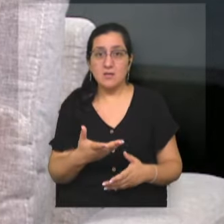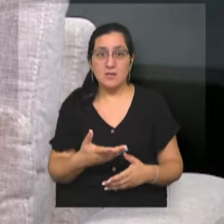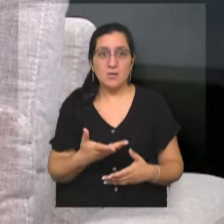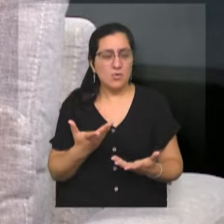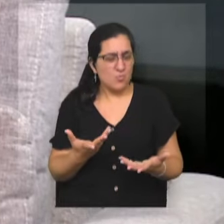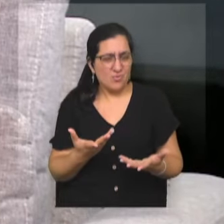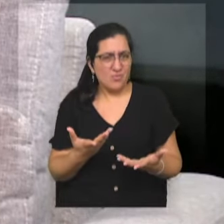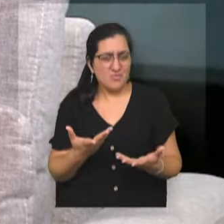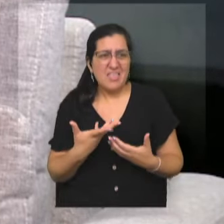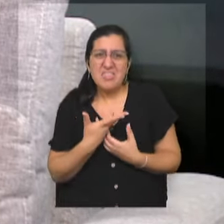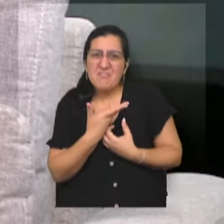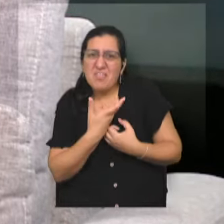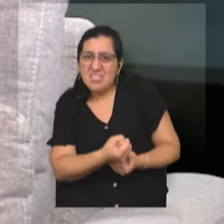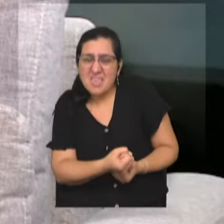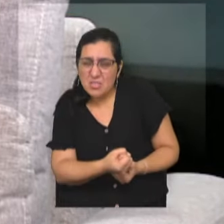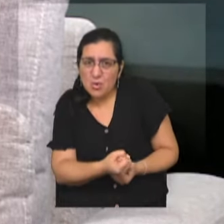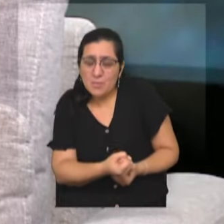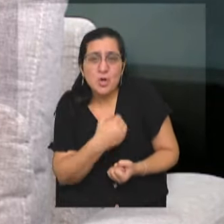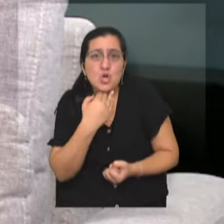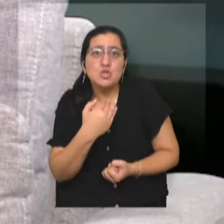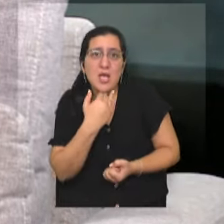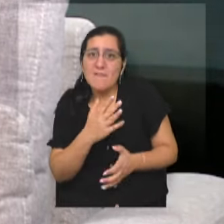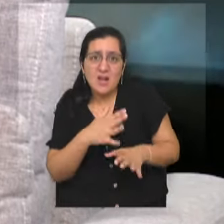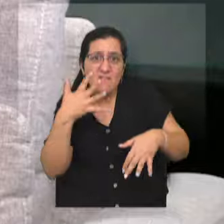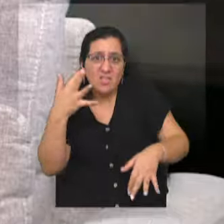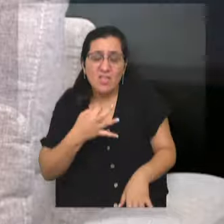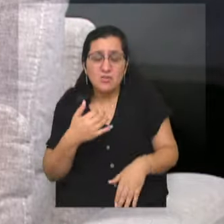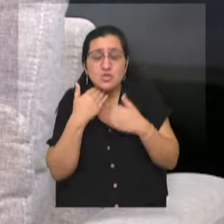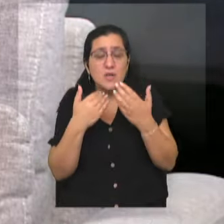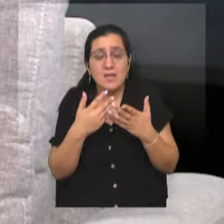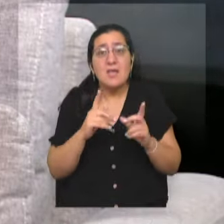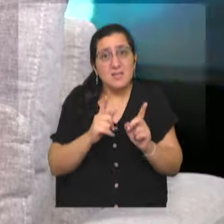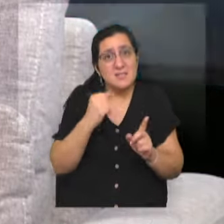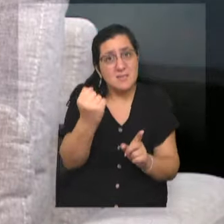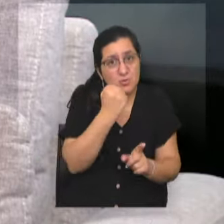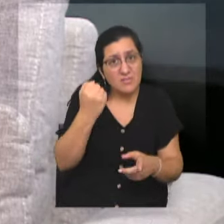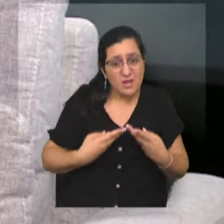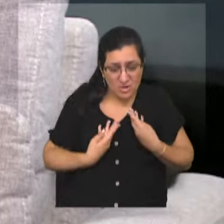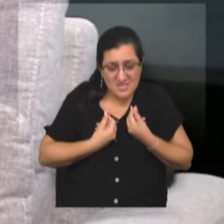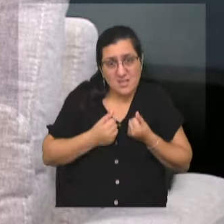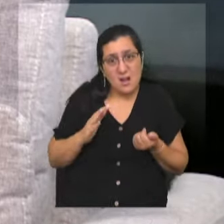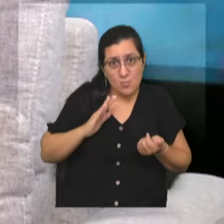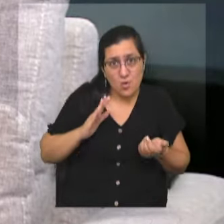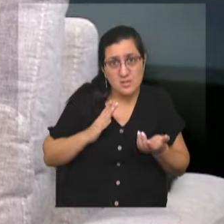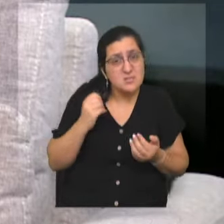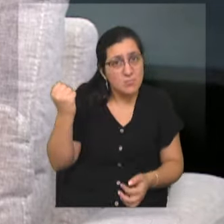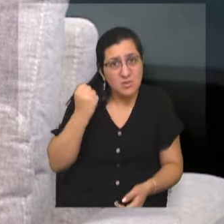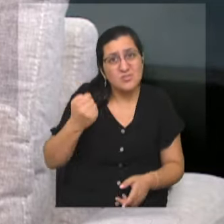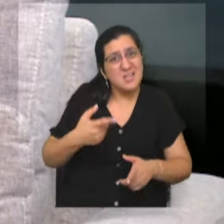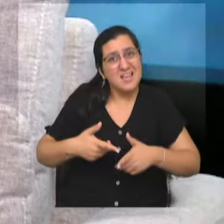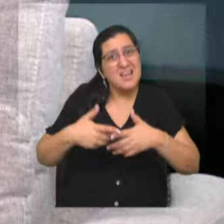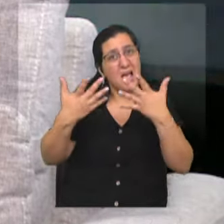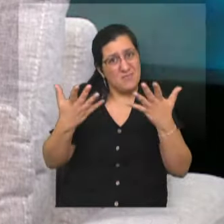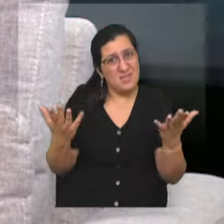una intención sin saber la verdad y la otra, o sea, lo que sienten las chiquilinas lo descalifican totalmente. Me parece muy grave eso, cómo